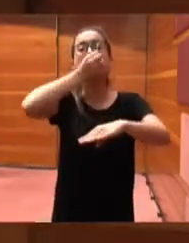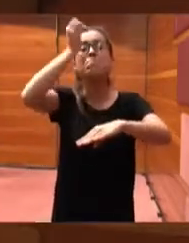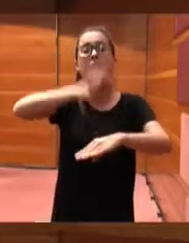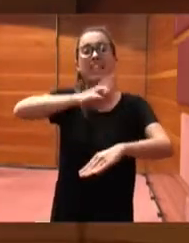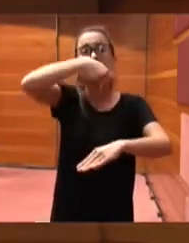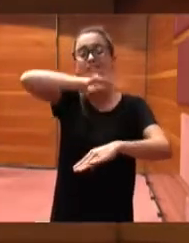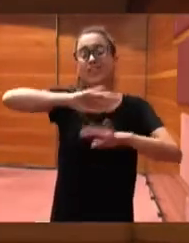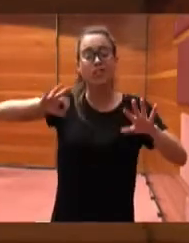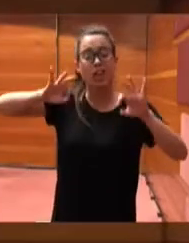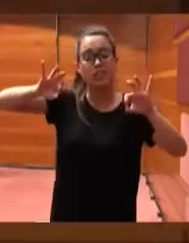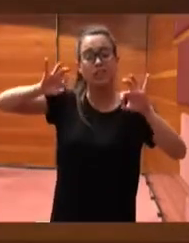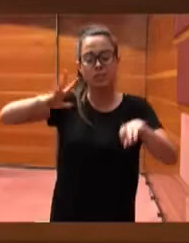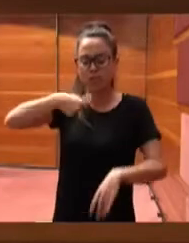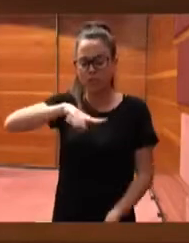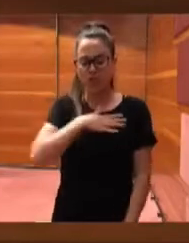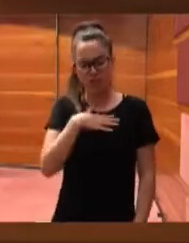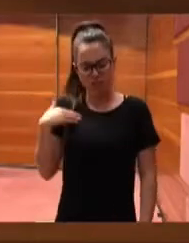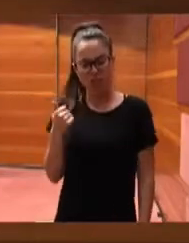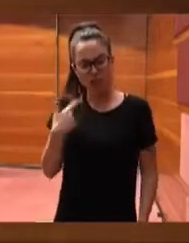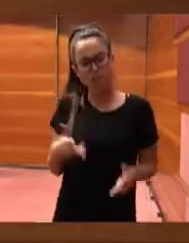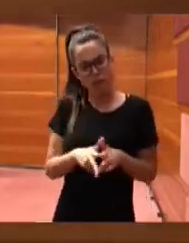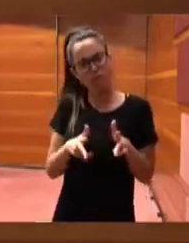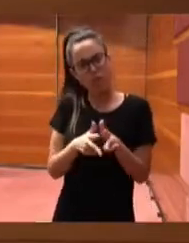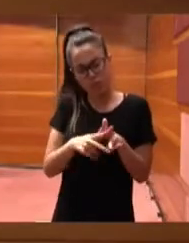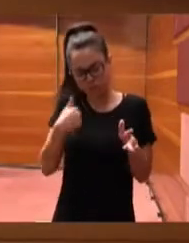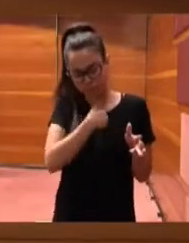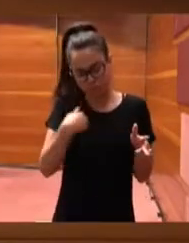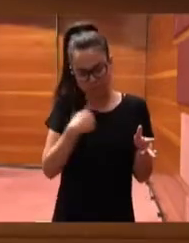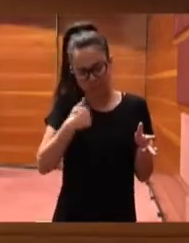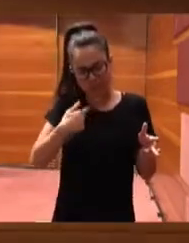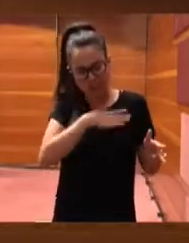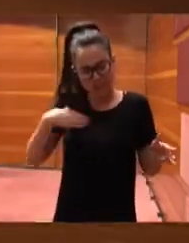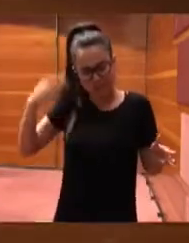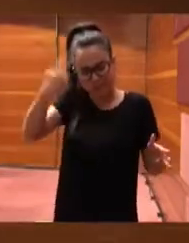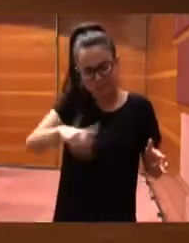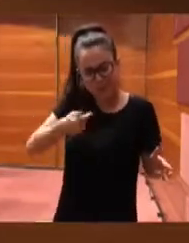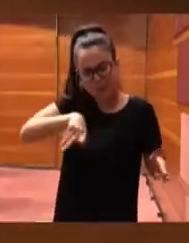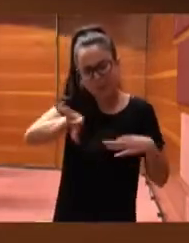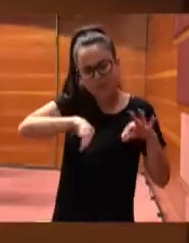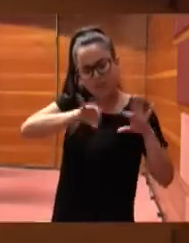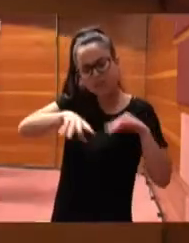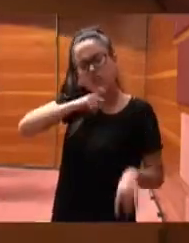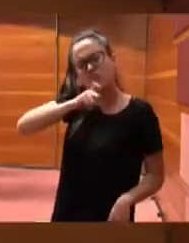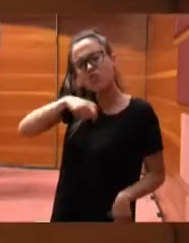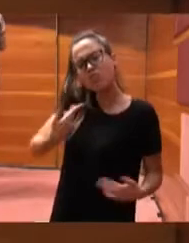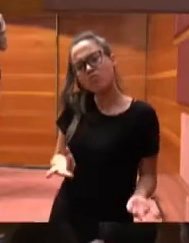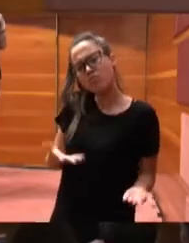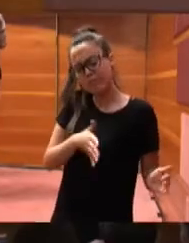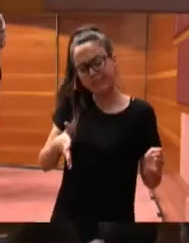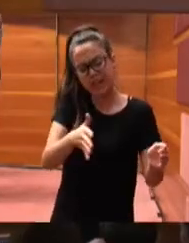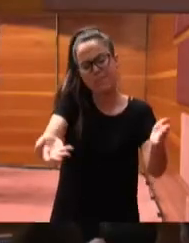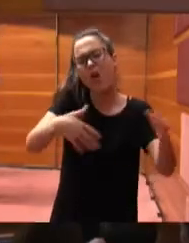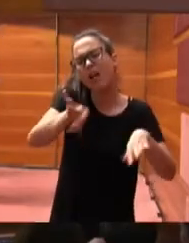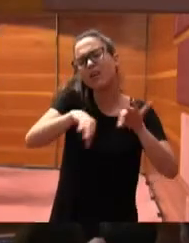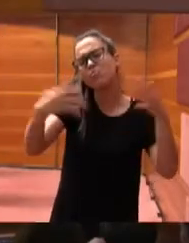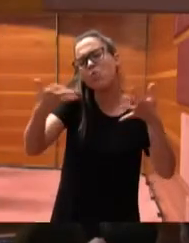ese camino. Pero es que yo quiero saber como ciudadana a partir de dónde se van tomando las decisiones y qué camino se va optando. Y